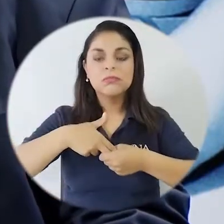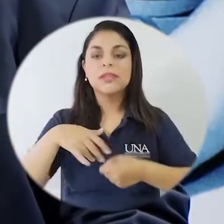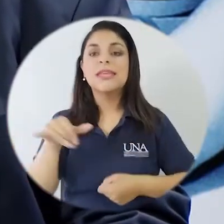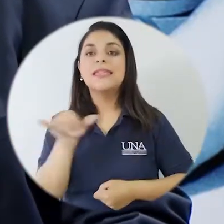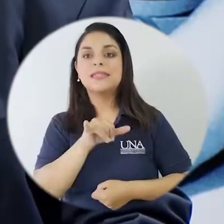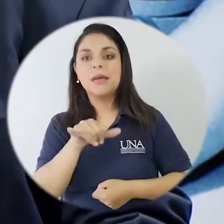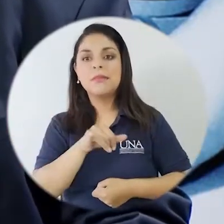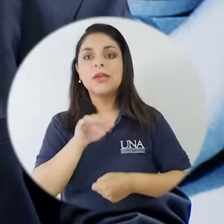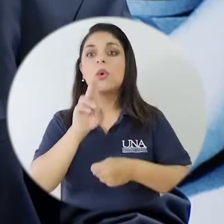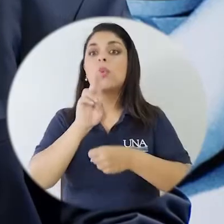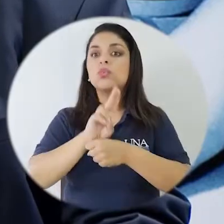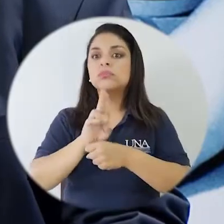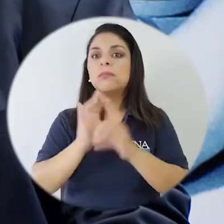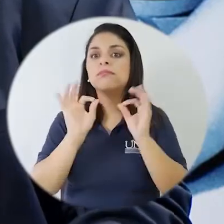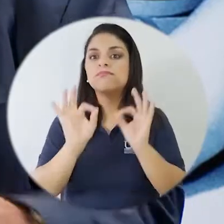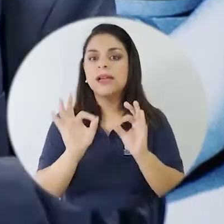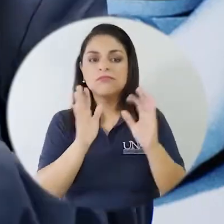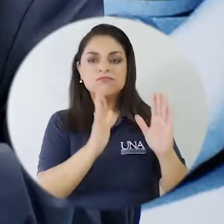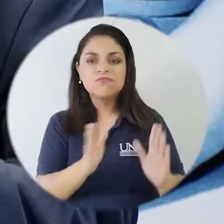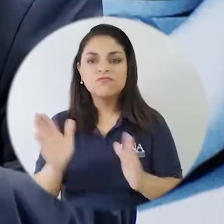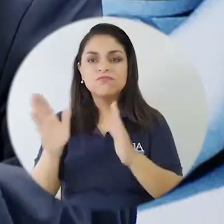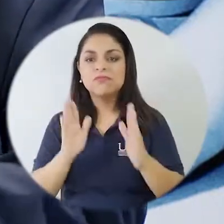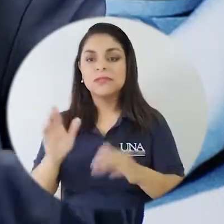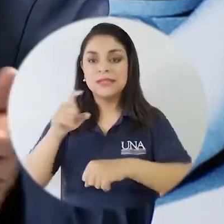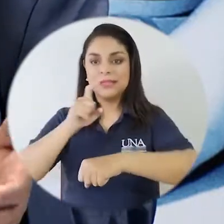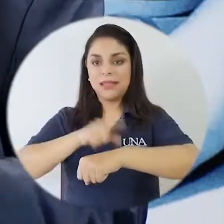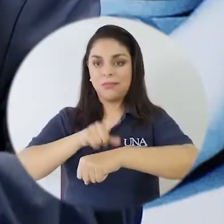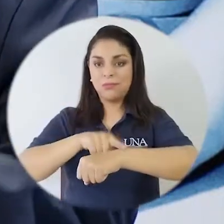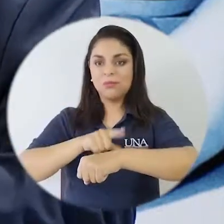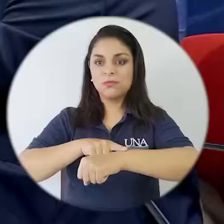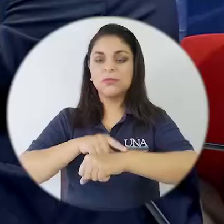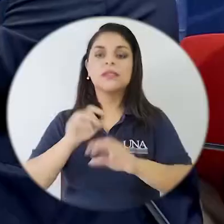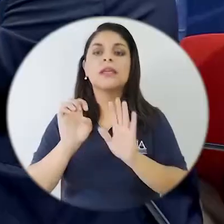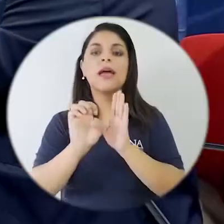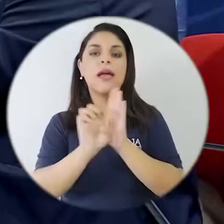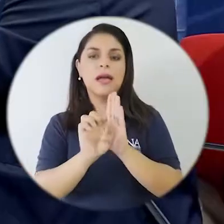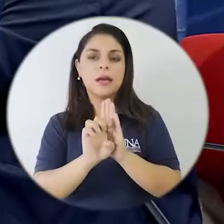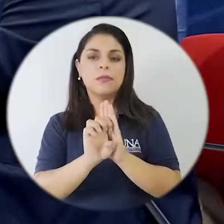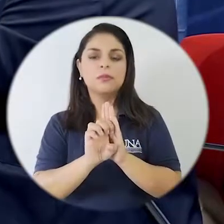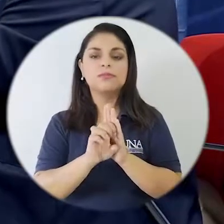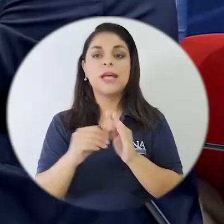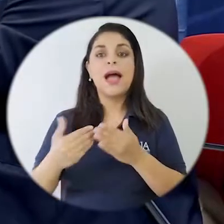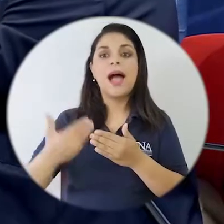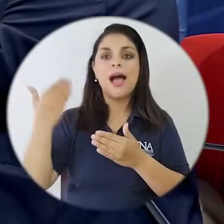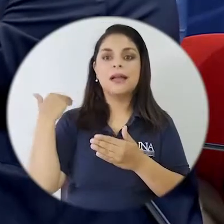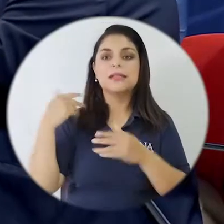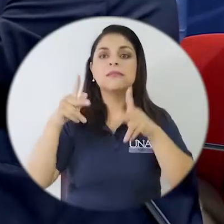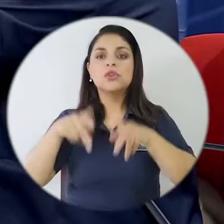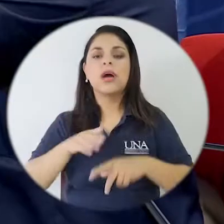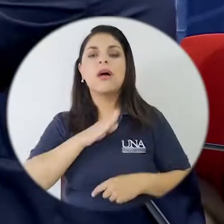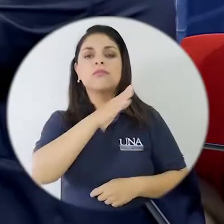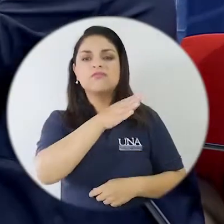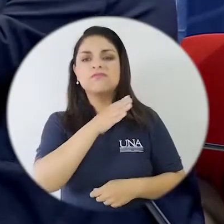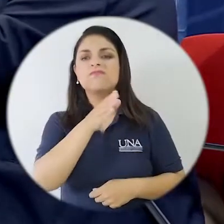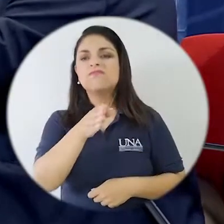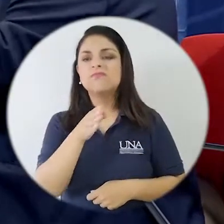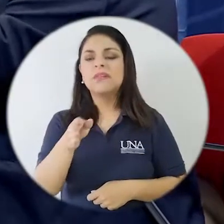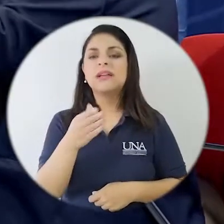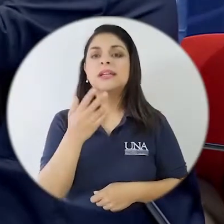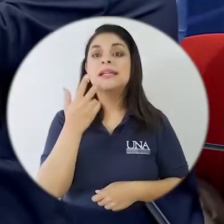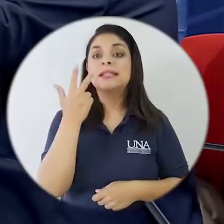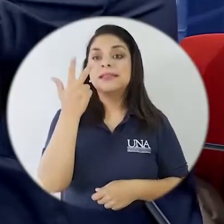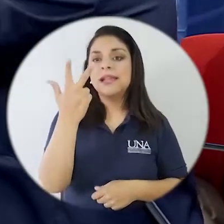una mayor utilización de tiempo efectivo. Por ejemplo, si alguien tenía en la presencialidad 3 reuniones, tenía